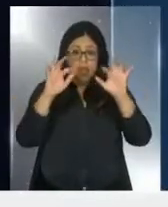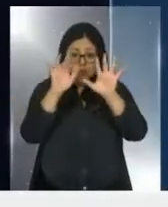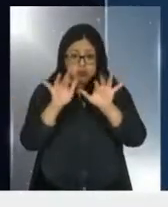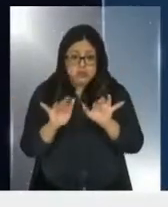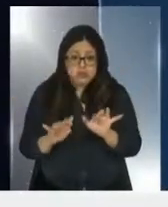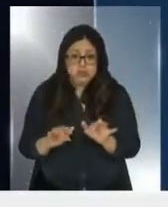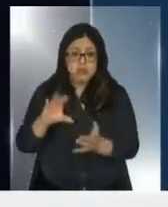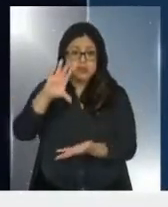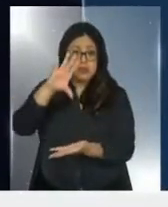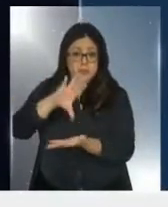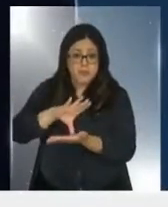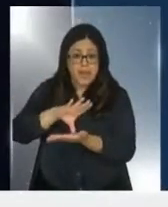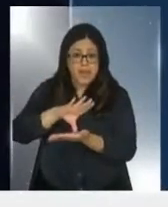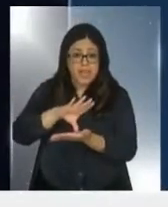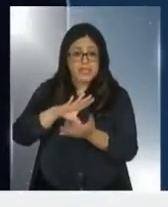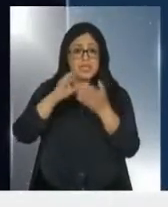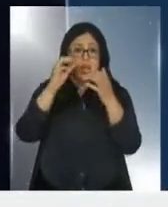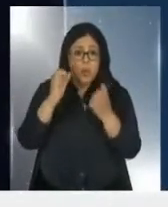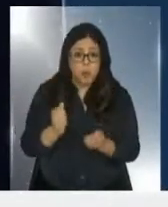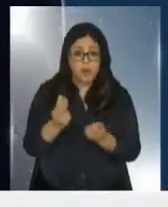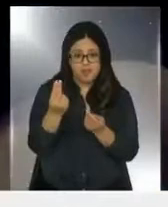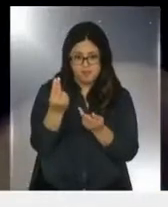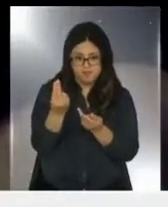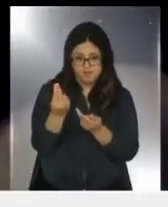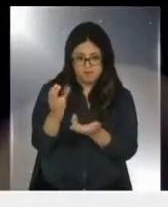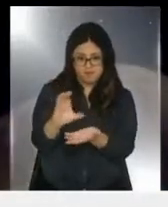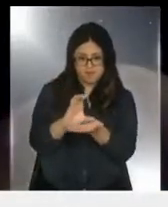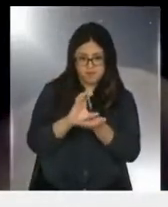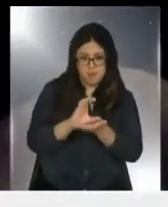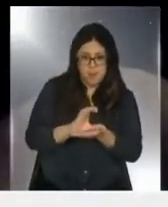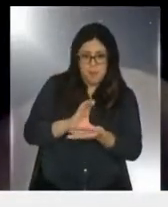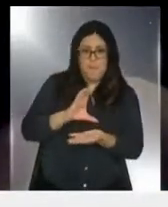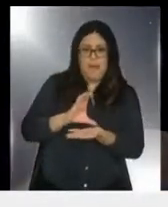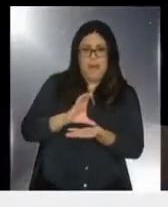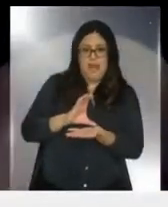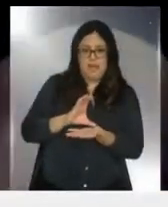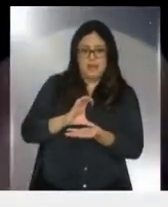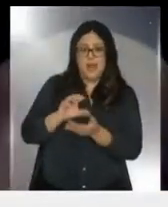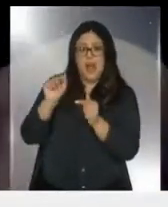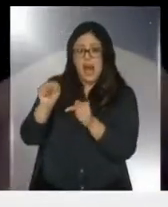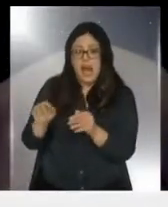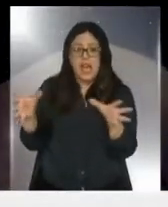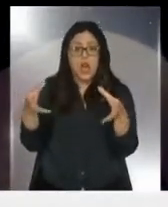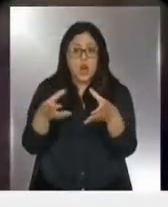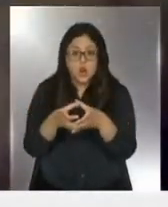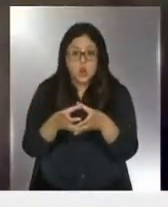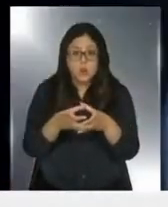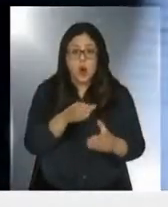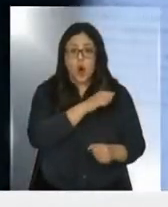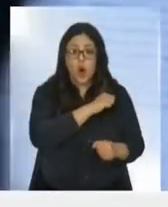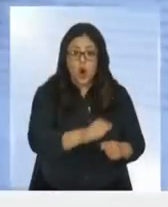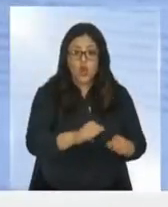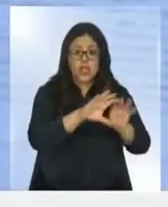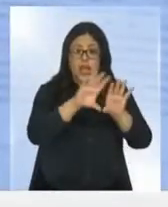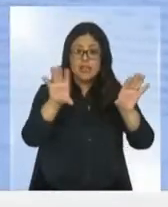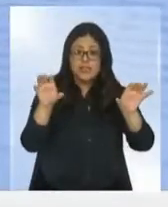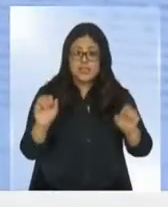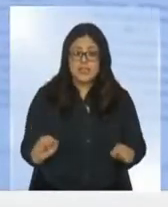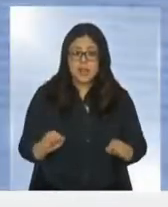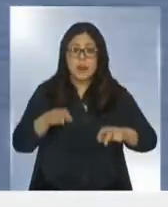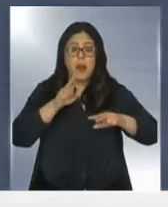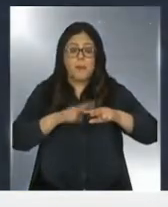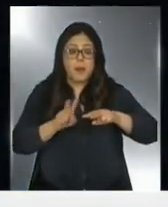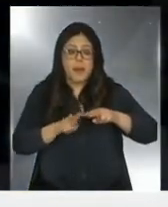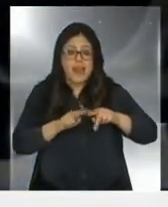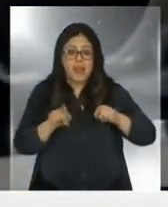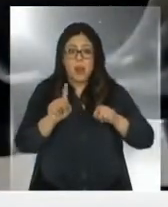país, pueden recaudar aún más dinero. Son grupos incluso antisistémicos preparados para no